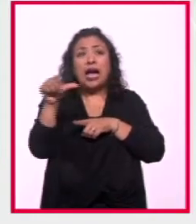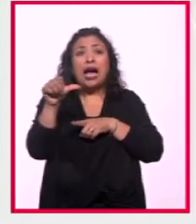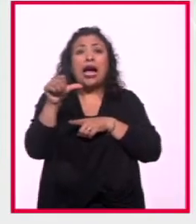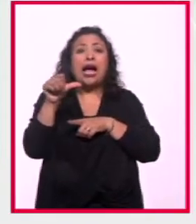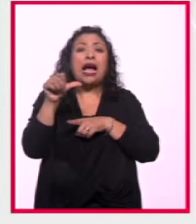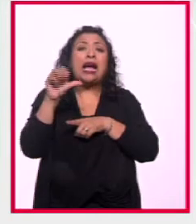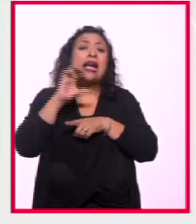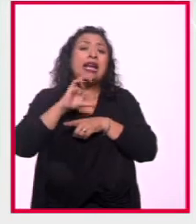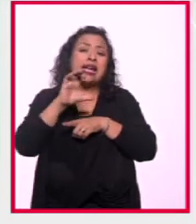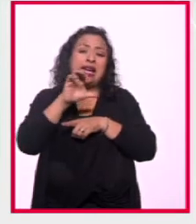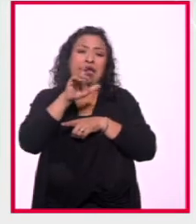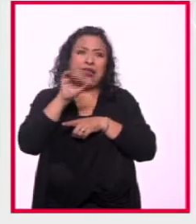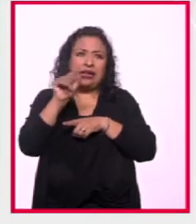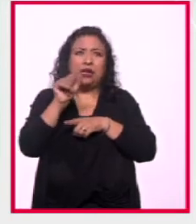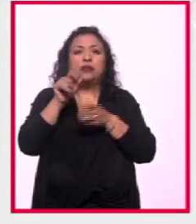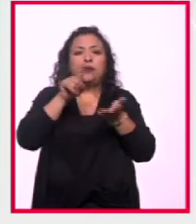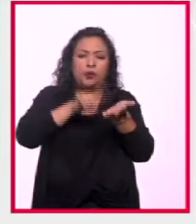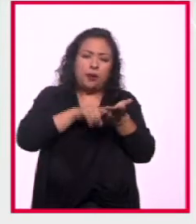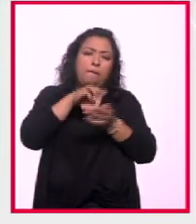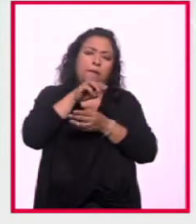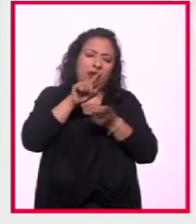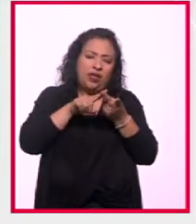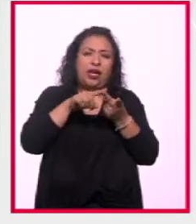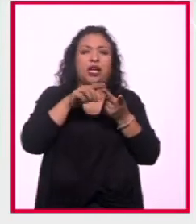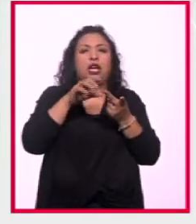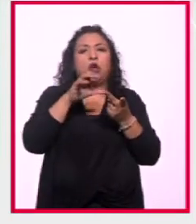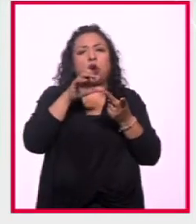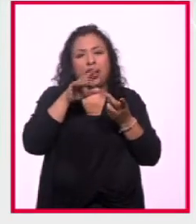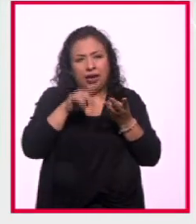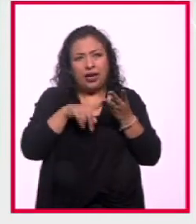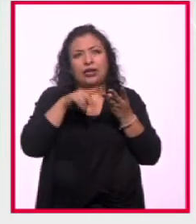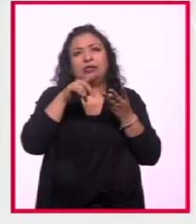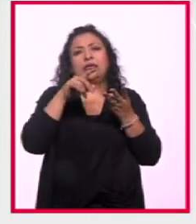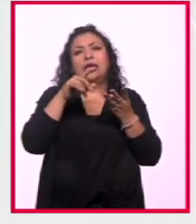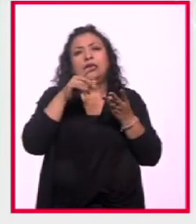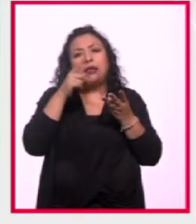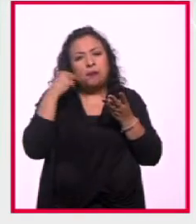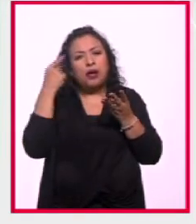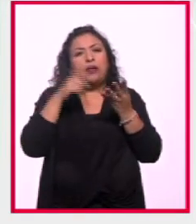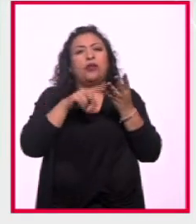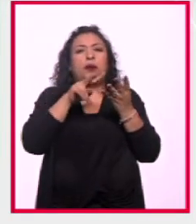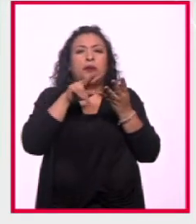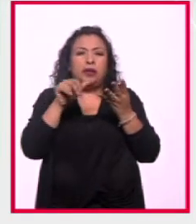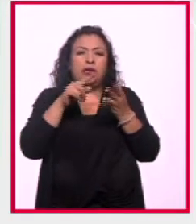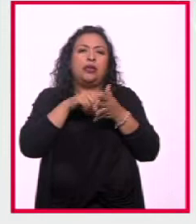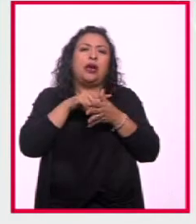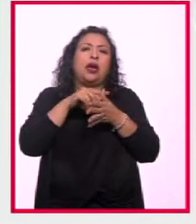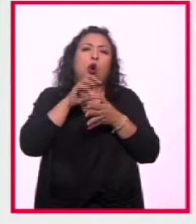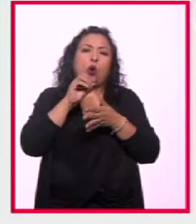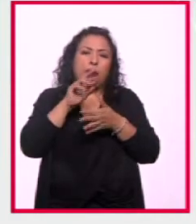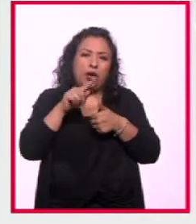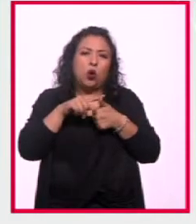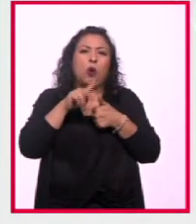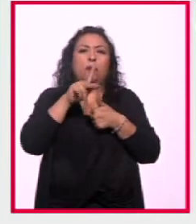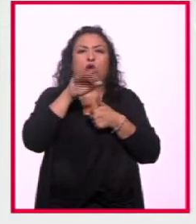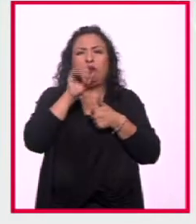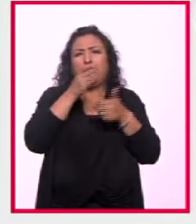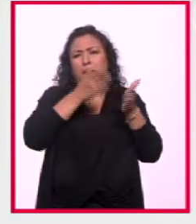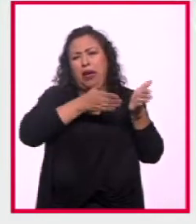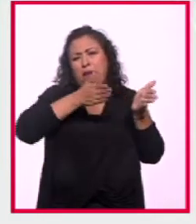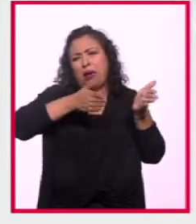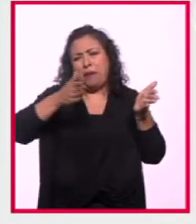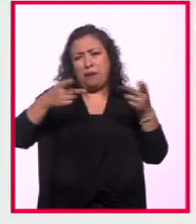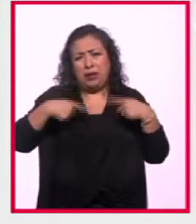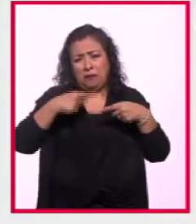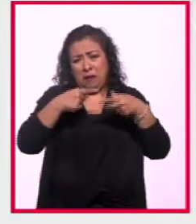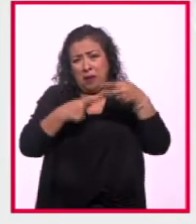lázaro cárdenas pasando por madera por carranza por zapata por villa por álvaro obregón por plutarco elías calles